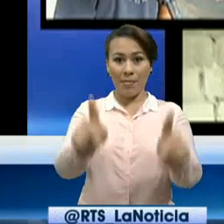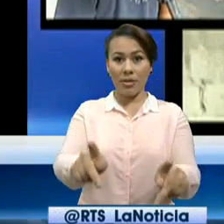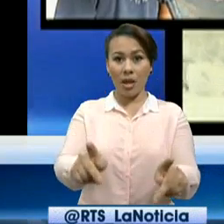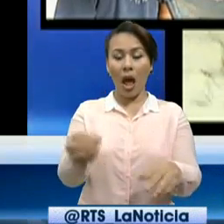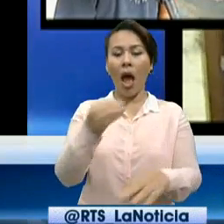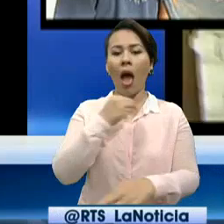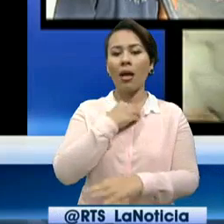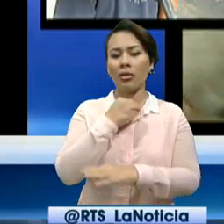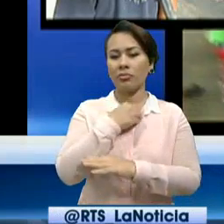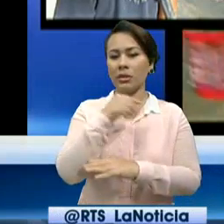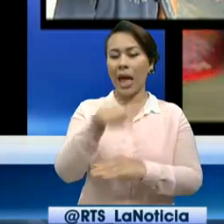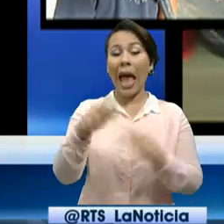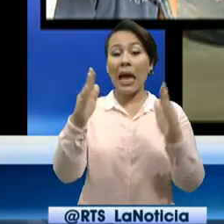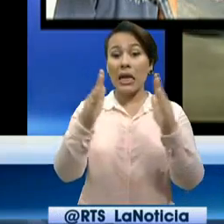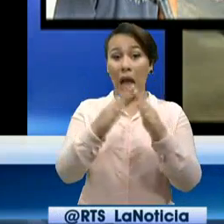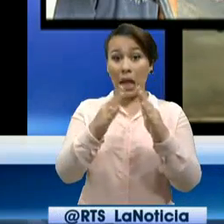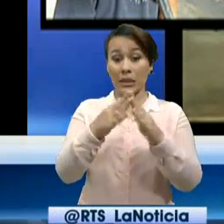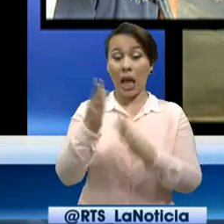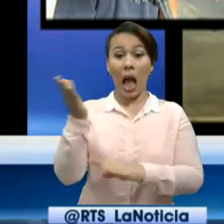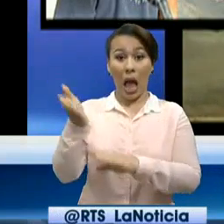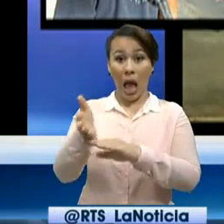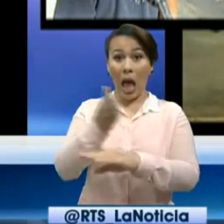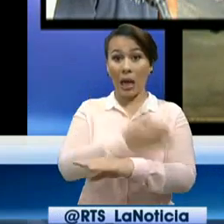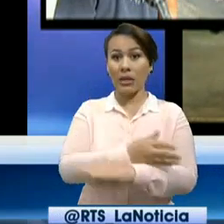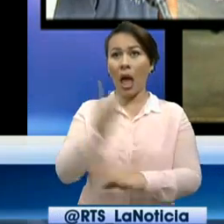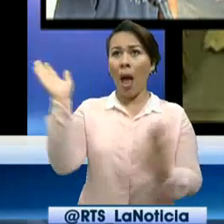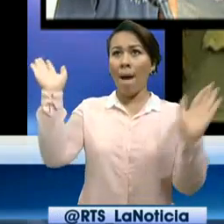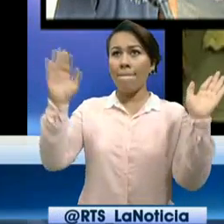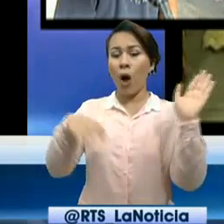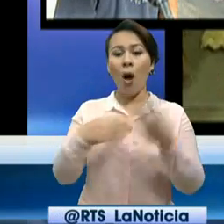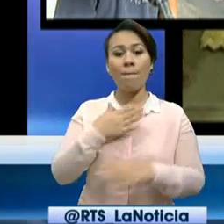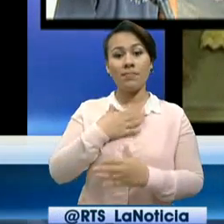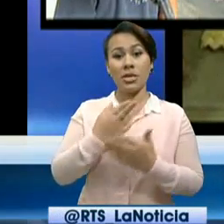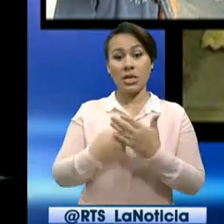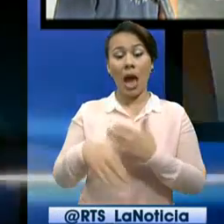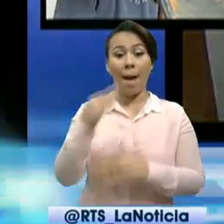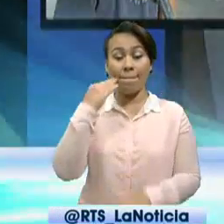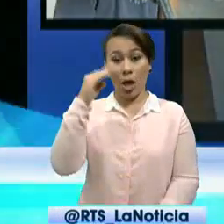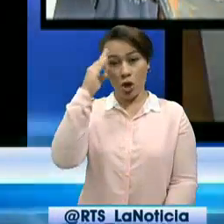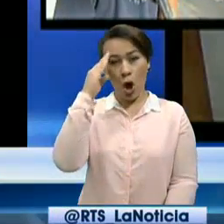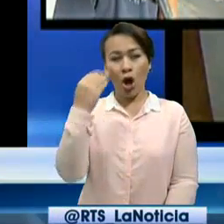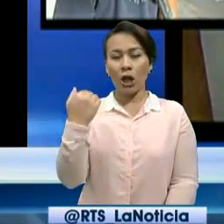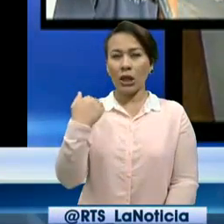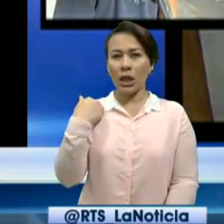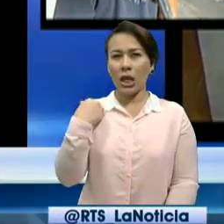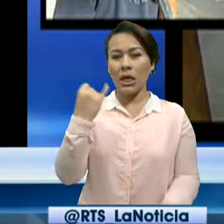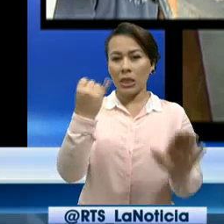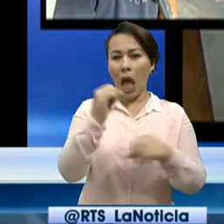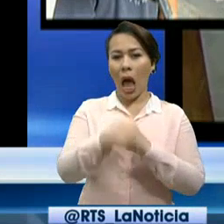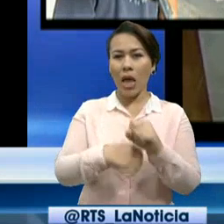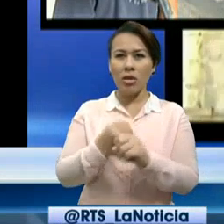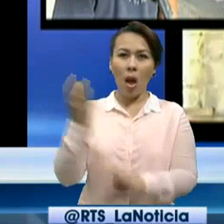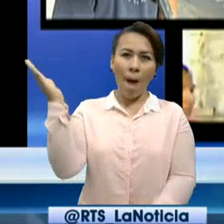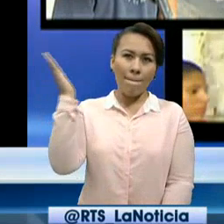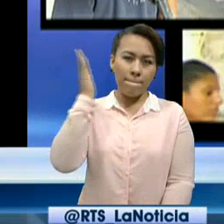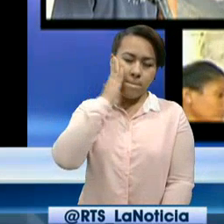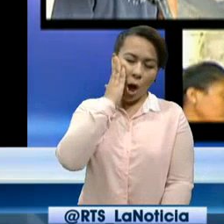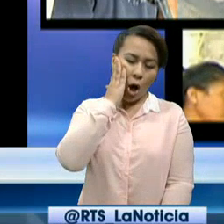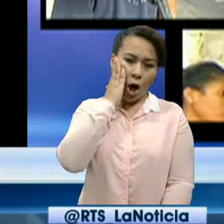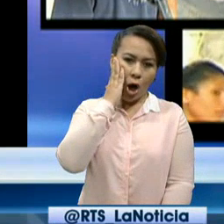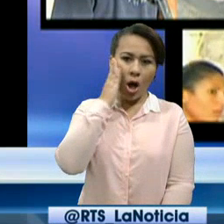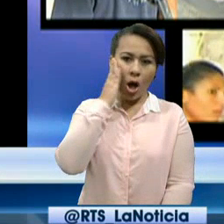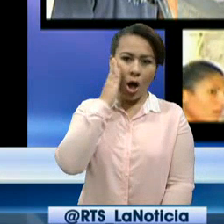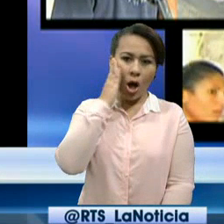casas en mayo y está la mayores hay año que va a cumplir que dos le cayó un parlante en la cabeza